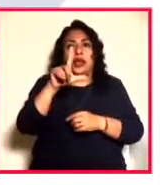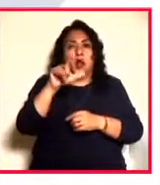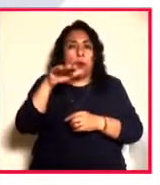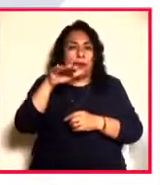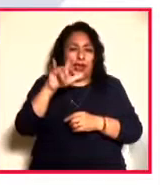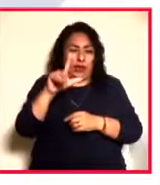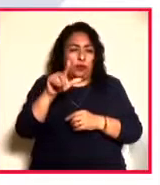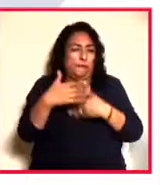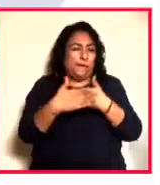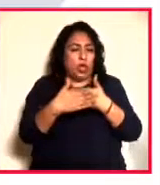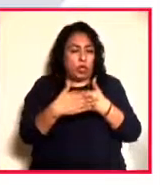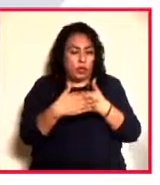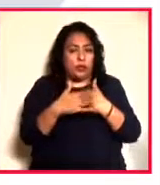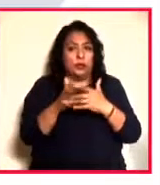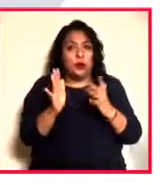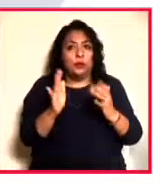están,